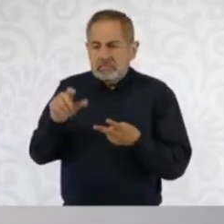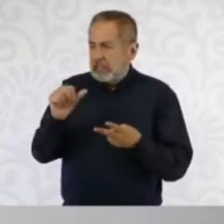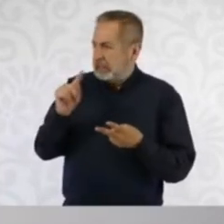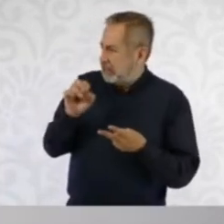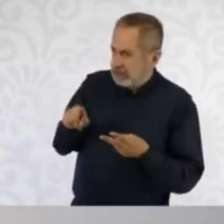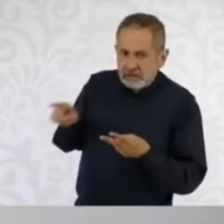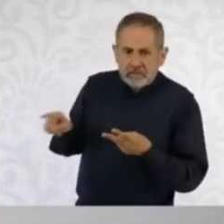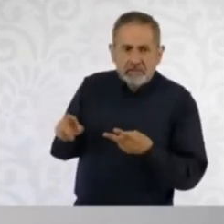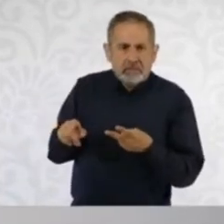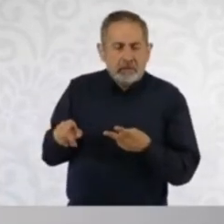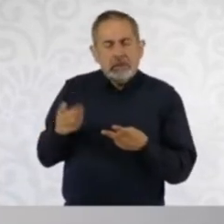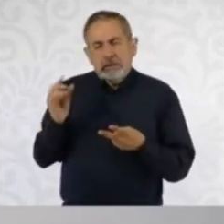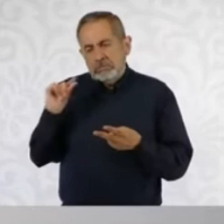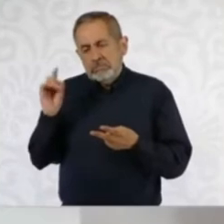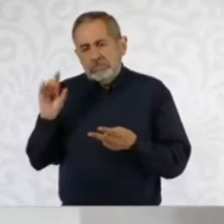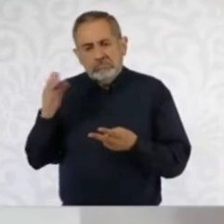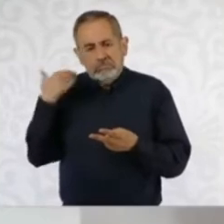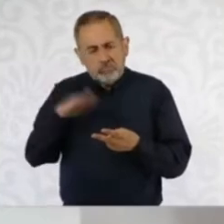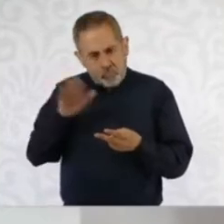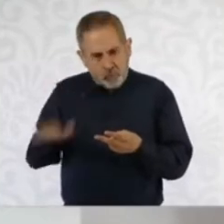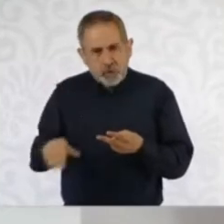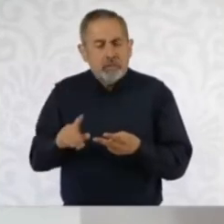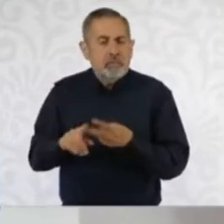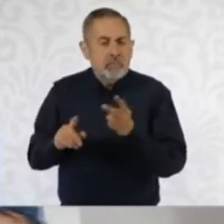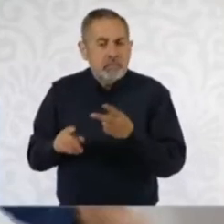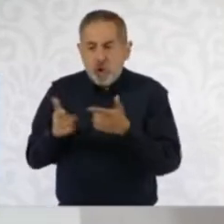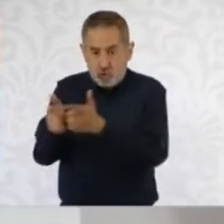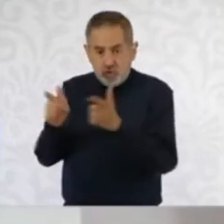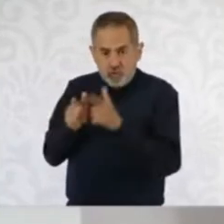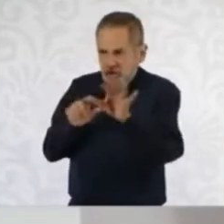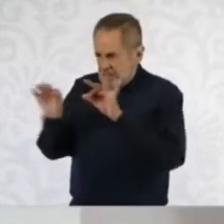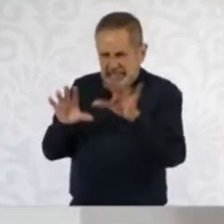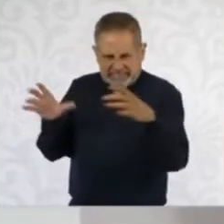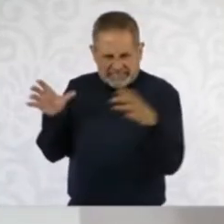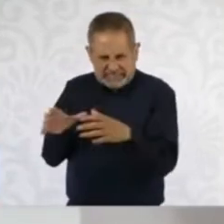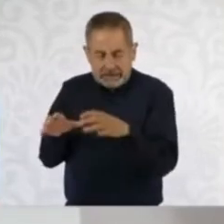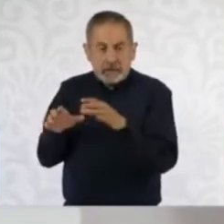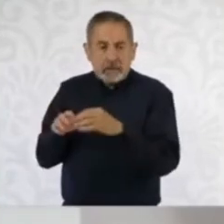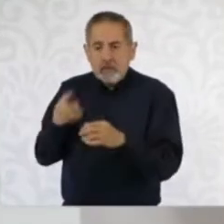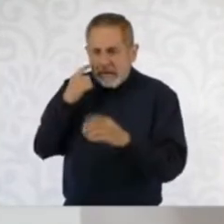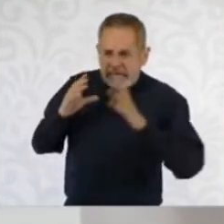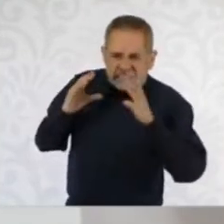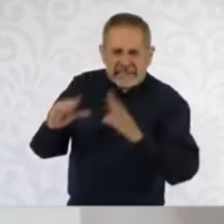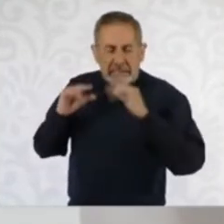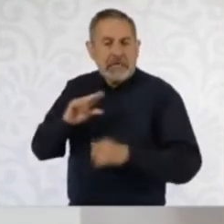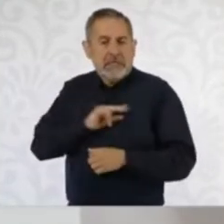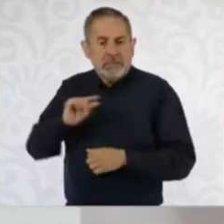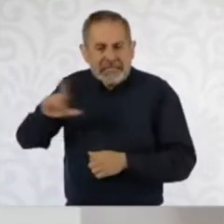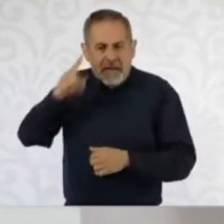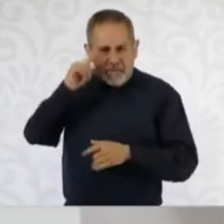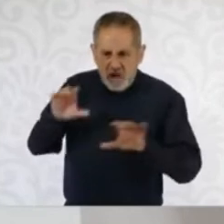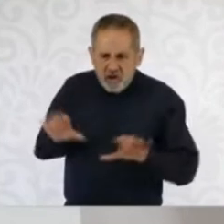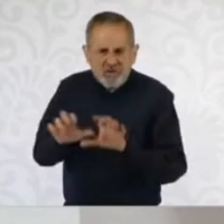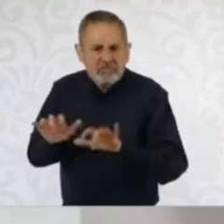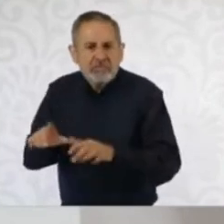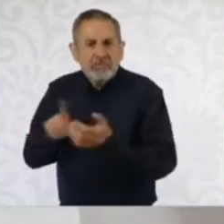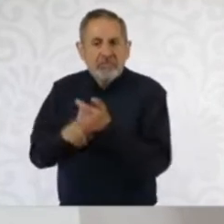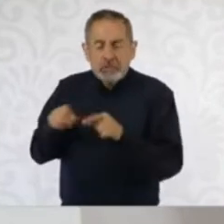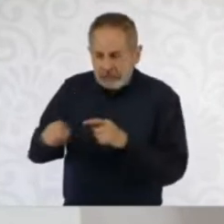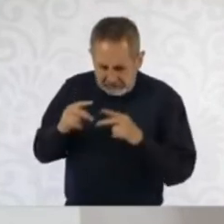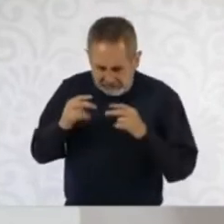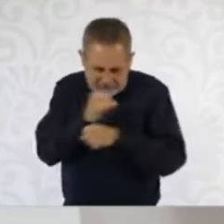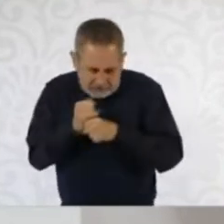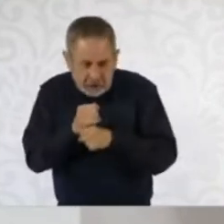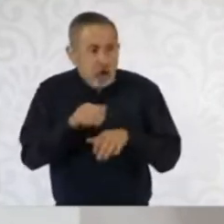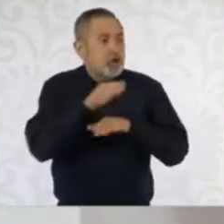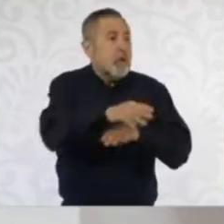Artiz, que falleció también ya. Entonces, un grupo muy grande que formó especialistas en cómputo, que hacían análisis cuando